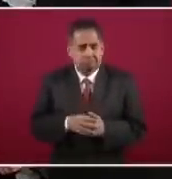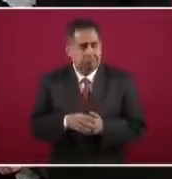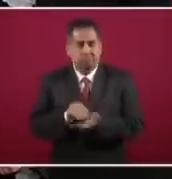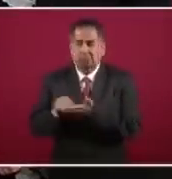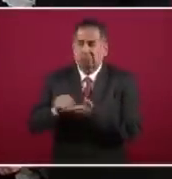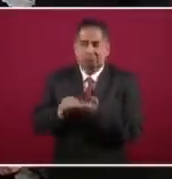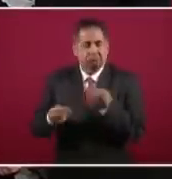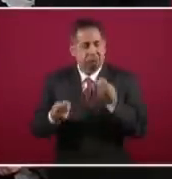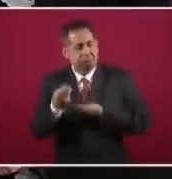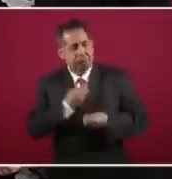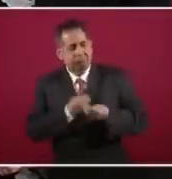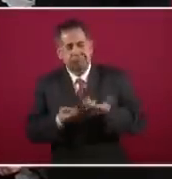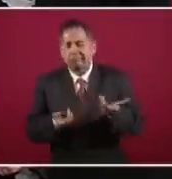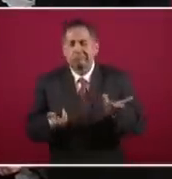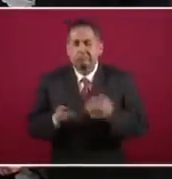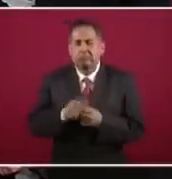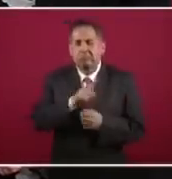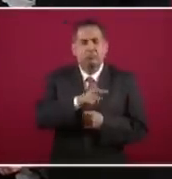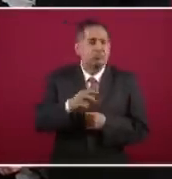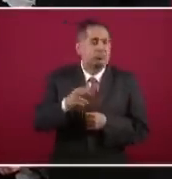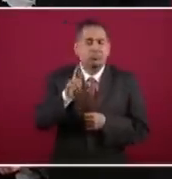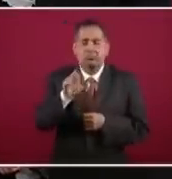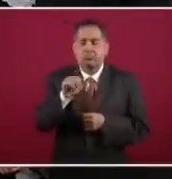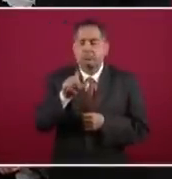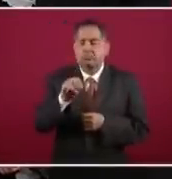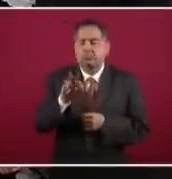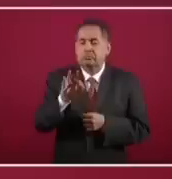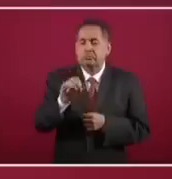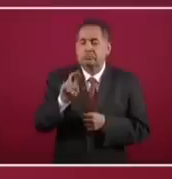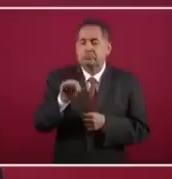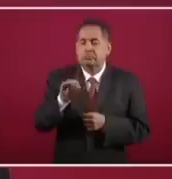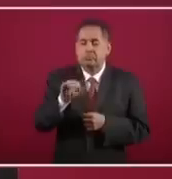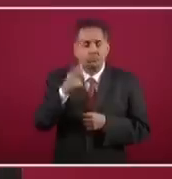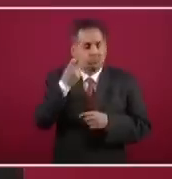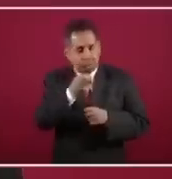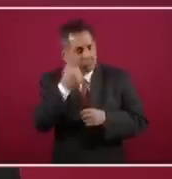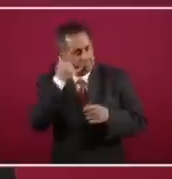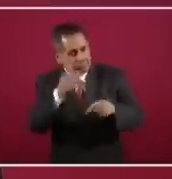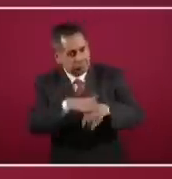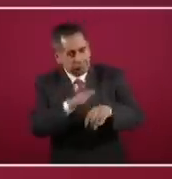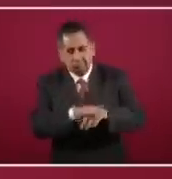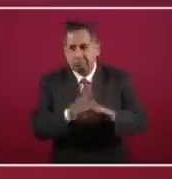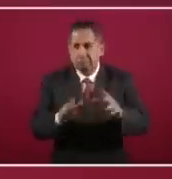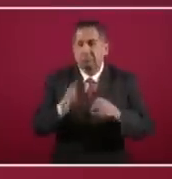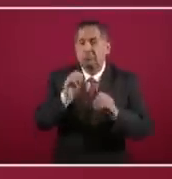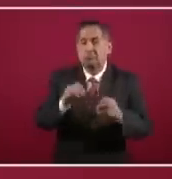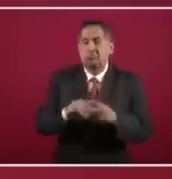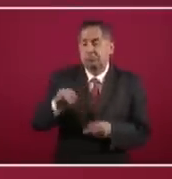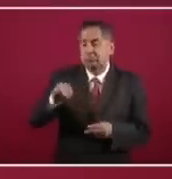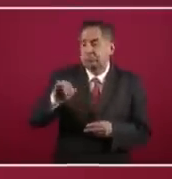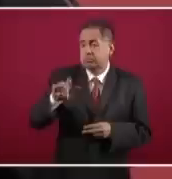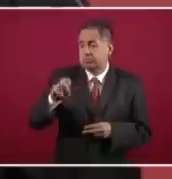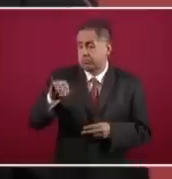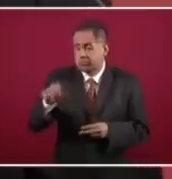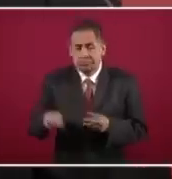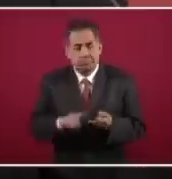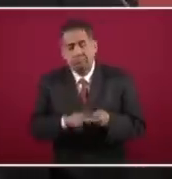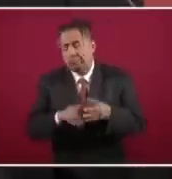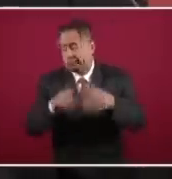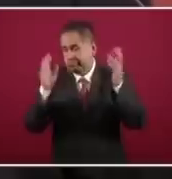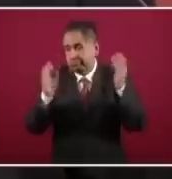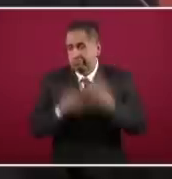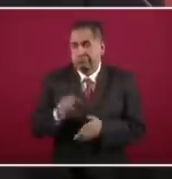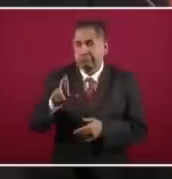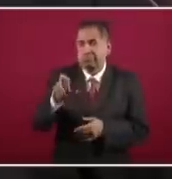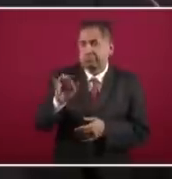calumnió, o a Radio Fórmula, o a Milenio, o